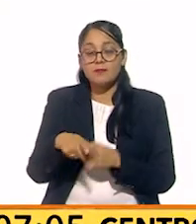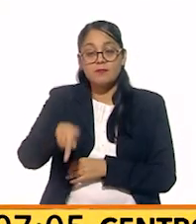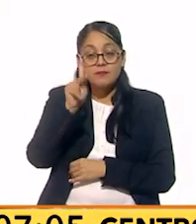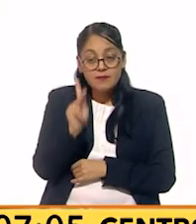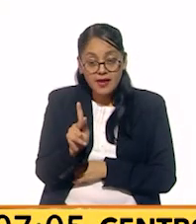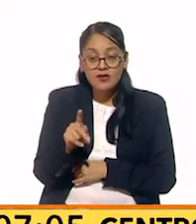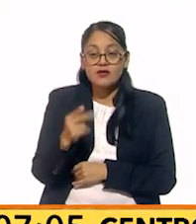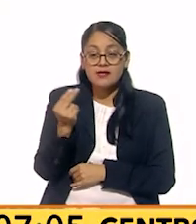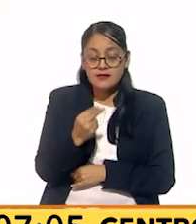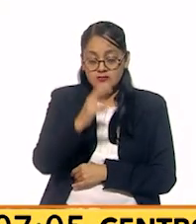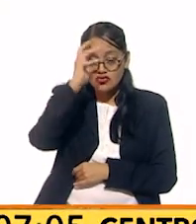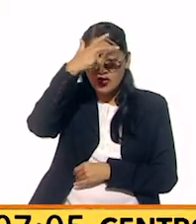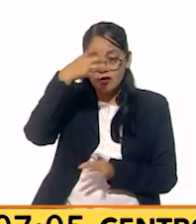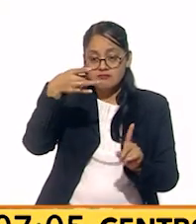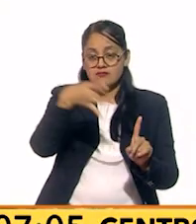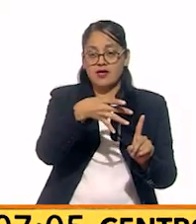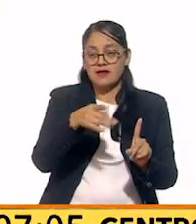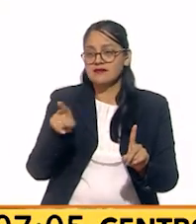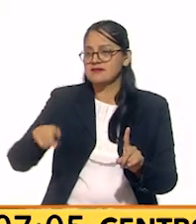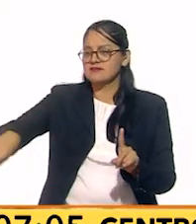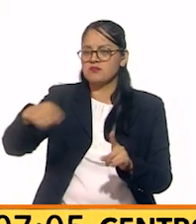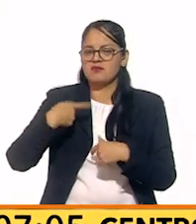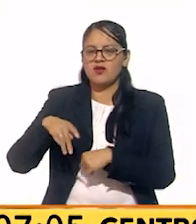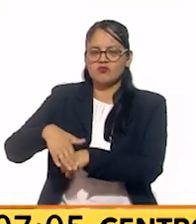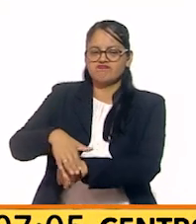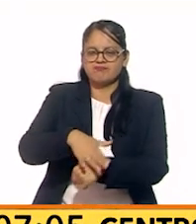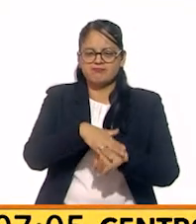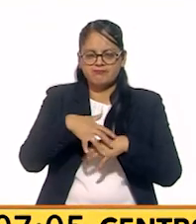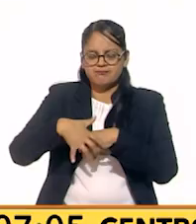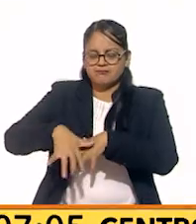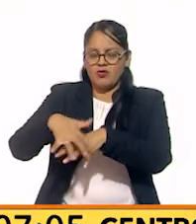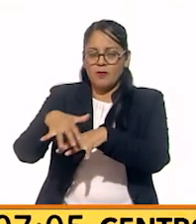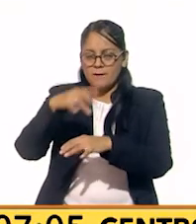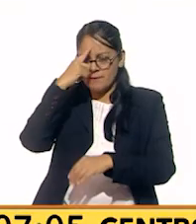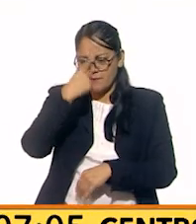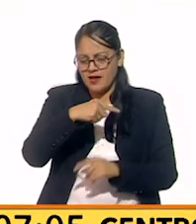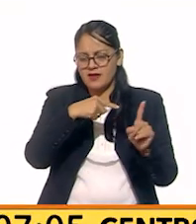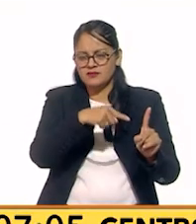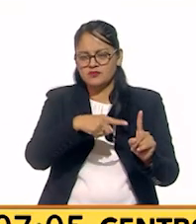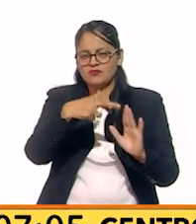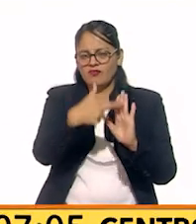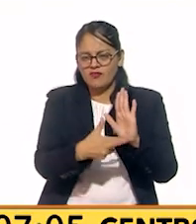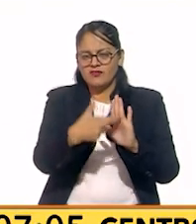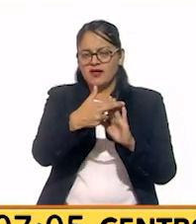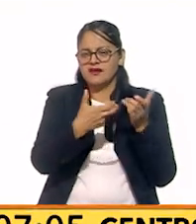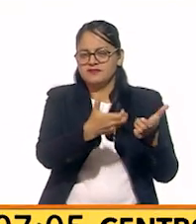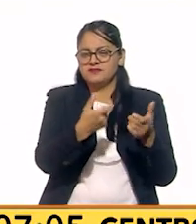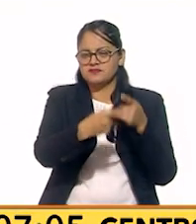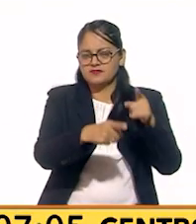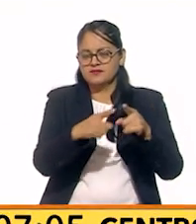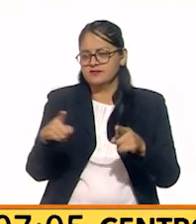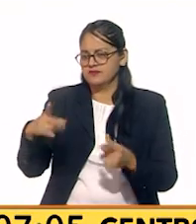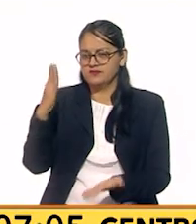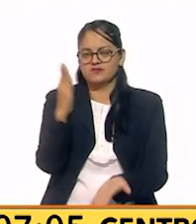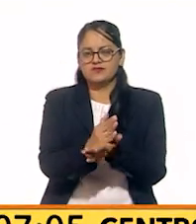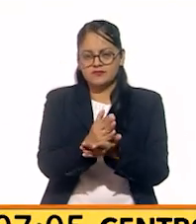un movimiento de calle, un movimiento de masa para poder hacer freno a esas políticas nefastas en las calles, porque los